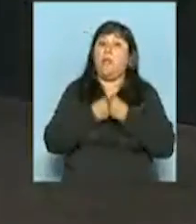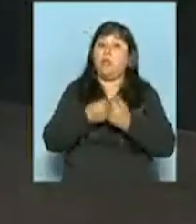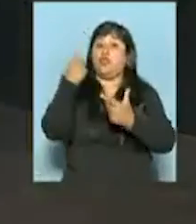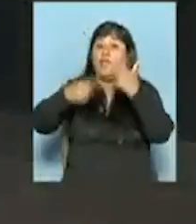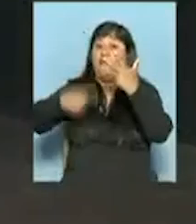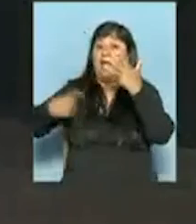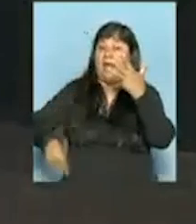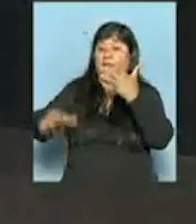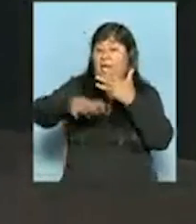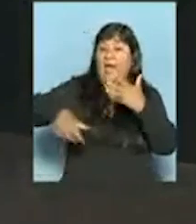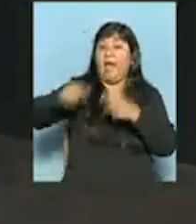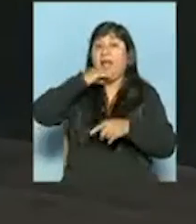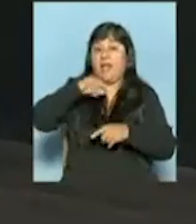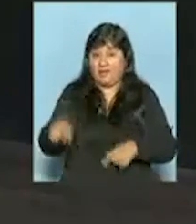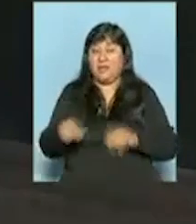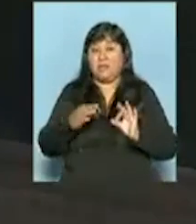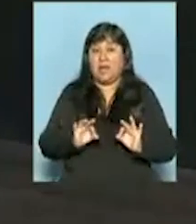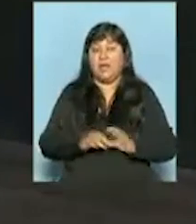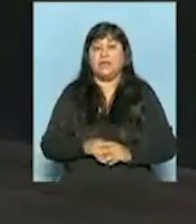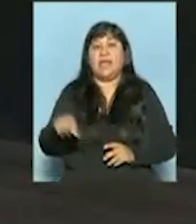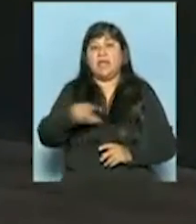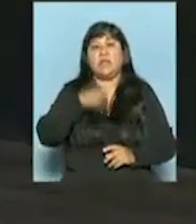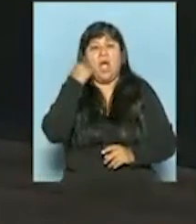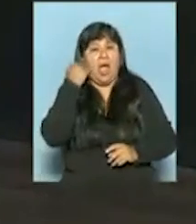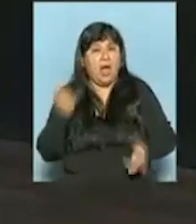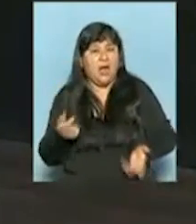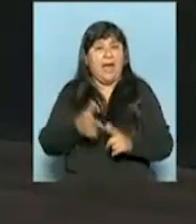que se venían sucediendo con la utilización